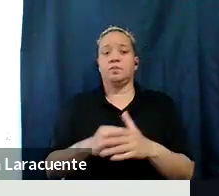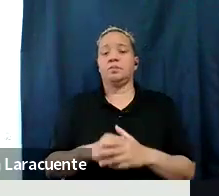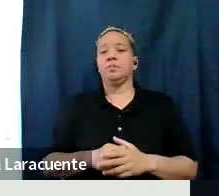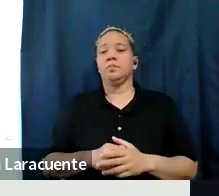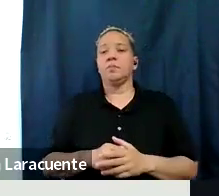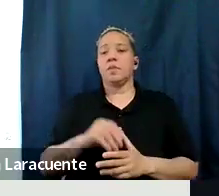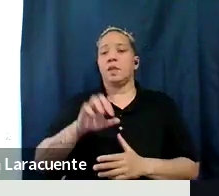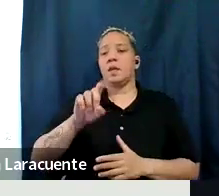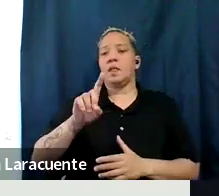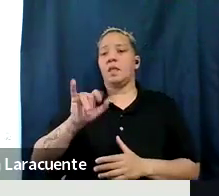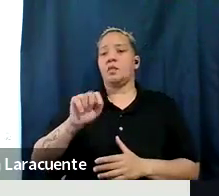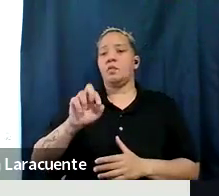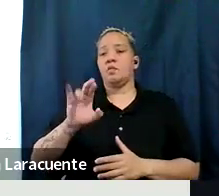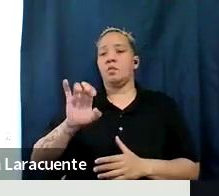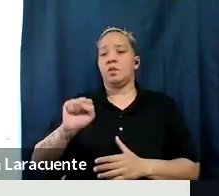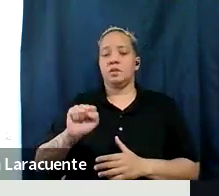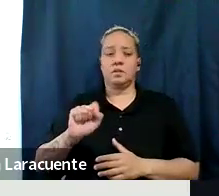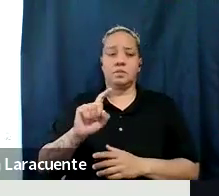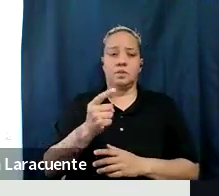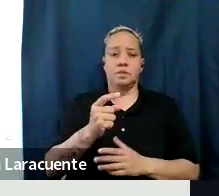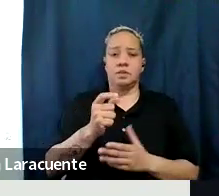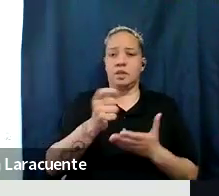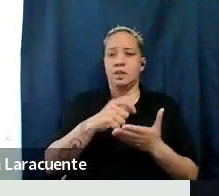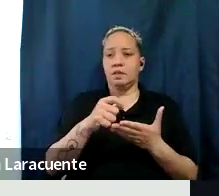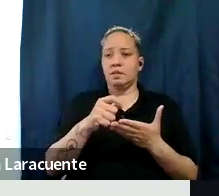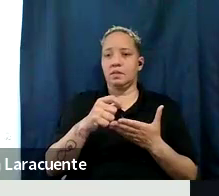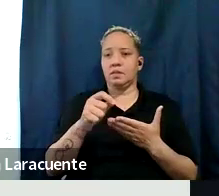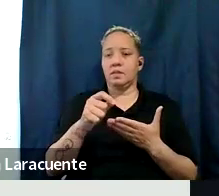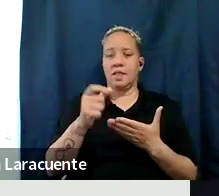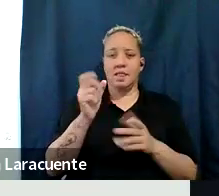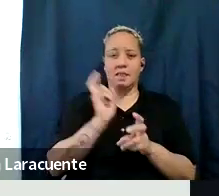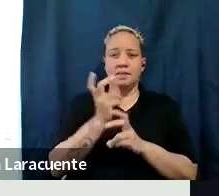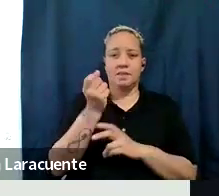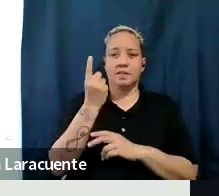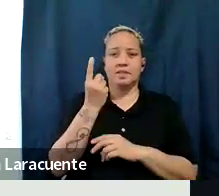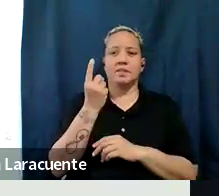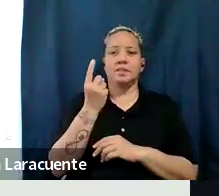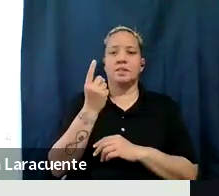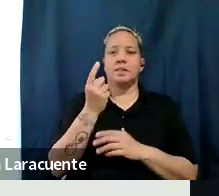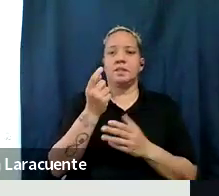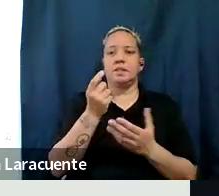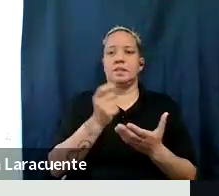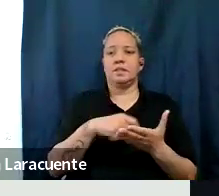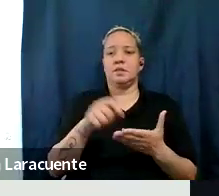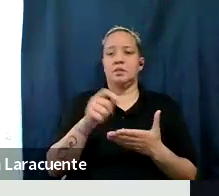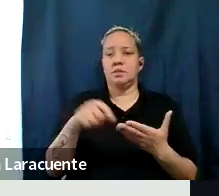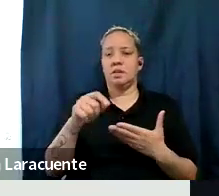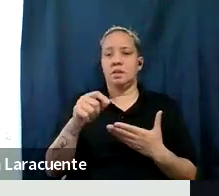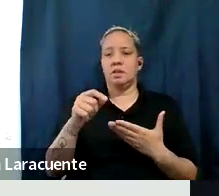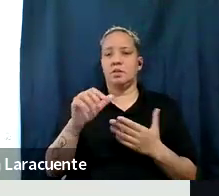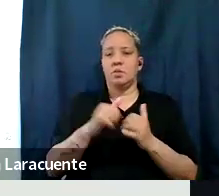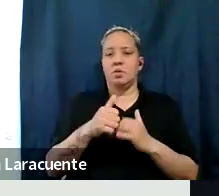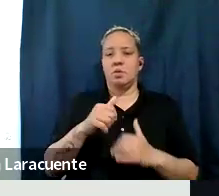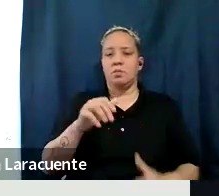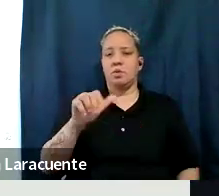editores, porque primero la letra de Juan Ramón Jiménez es muy difícil de entender, es una letra como arabesca, lo pueden ver ahí en pantalla,